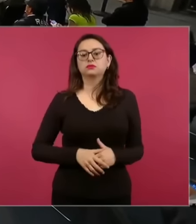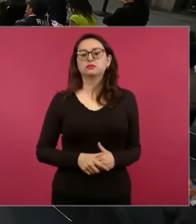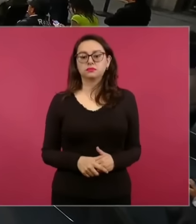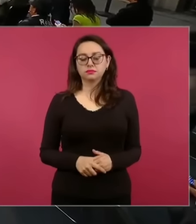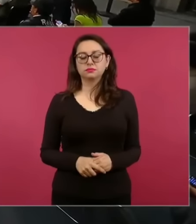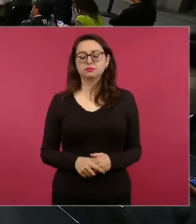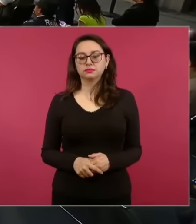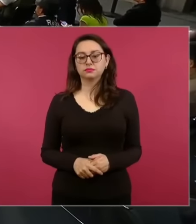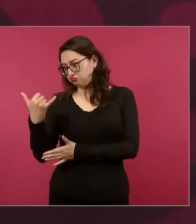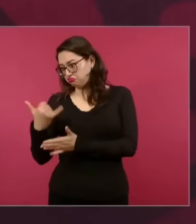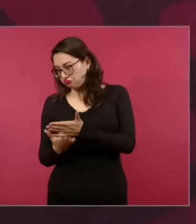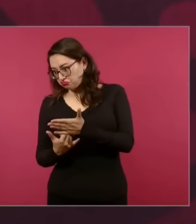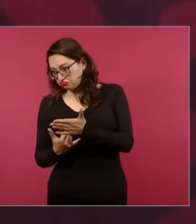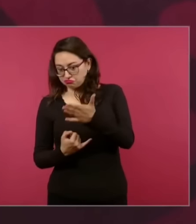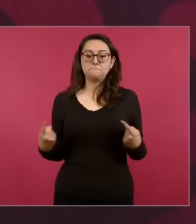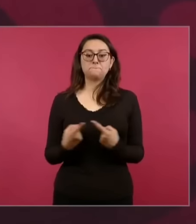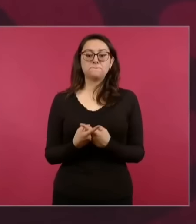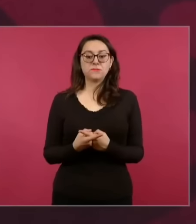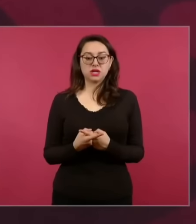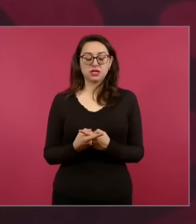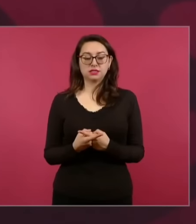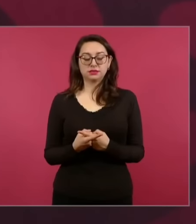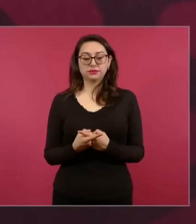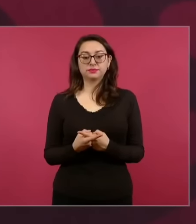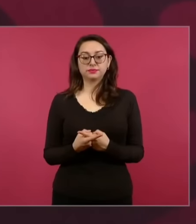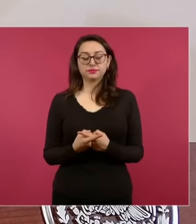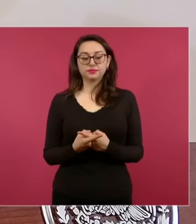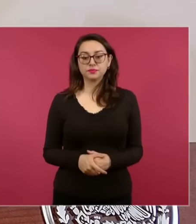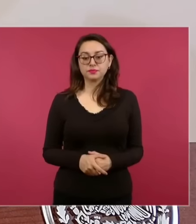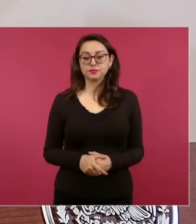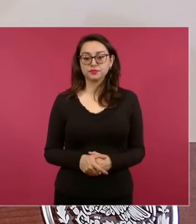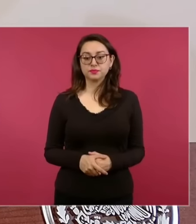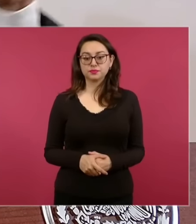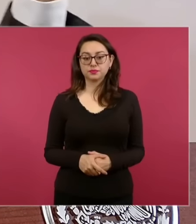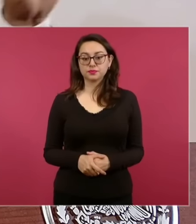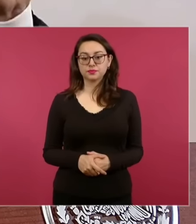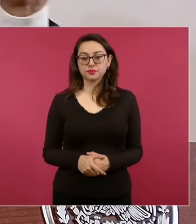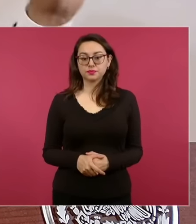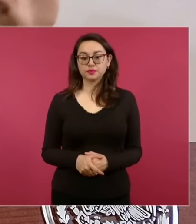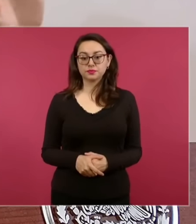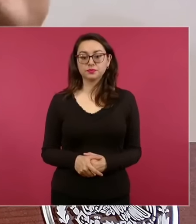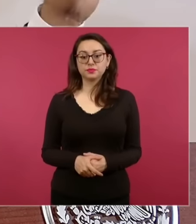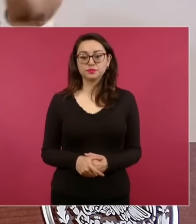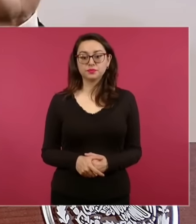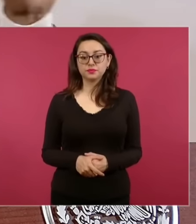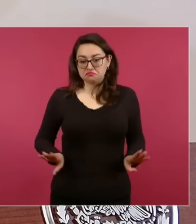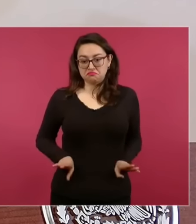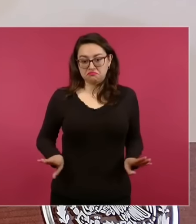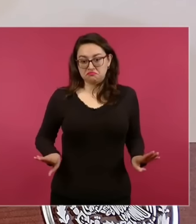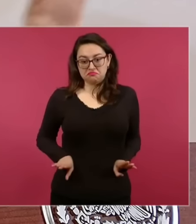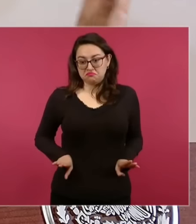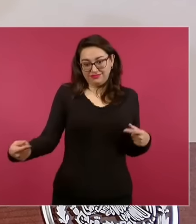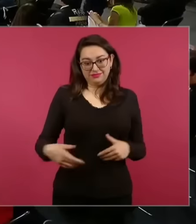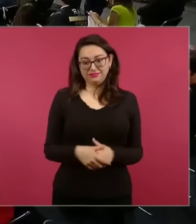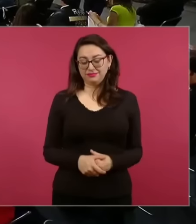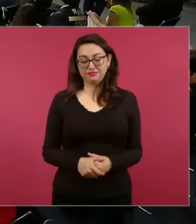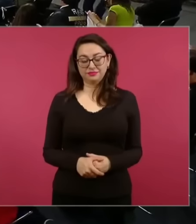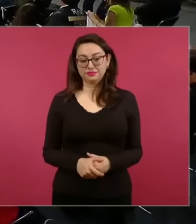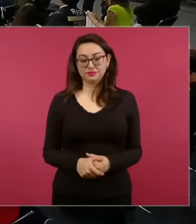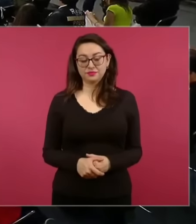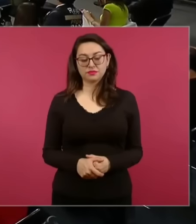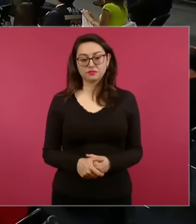Tenemos dos proyectos distintos y contrapuestos de nación. Dos maneras de pensar y de ser distintas, que es